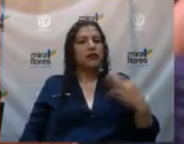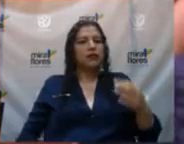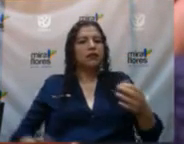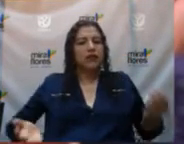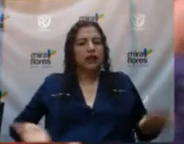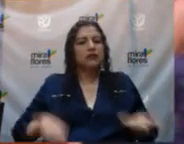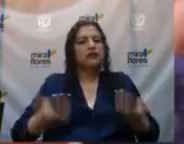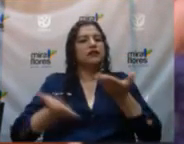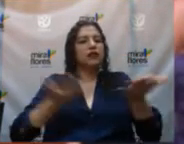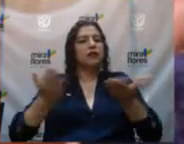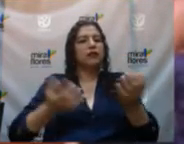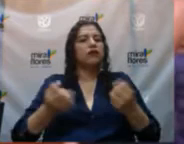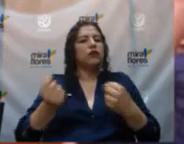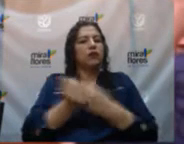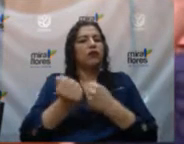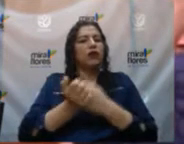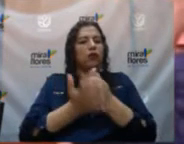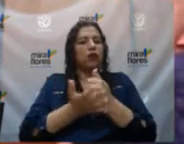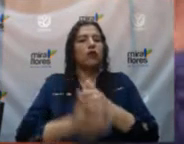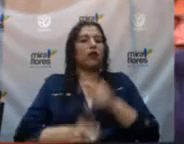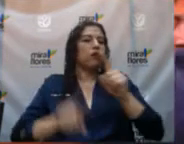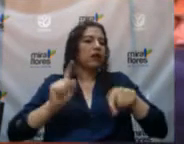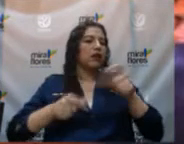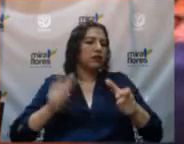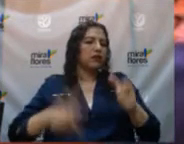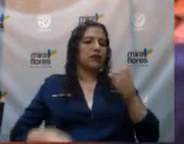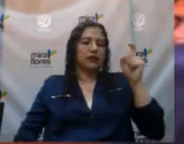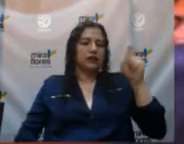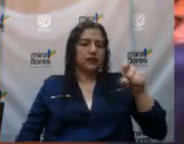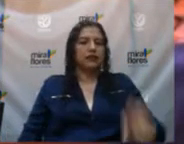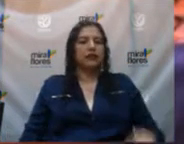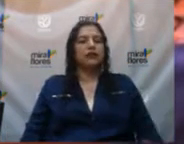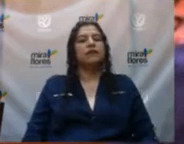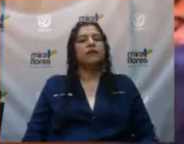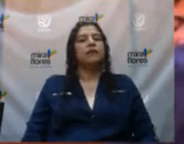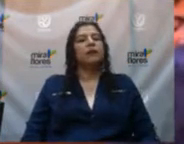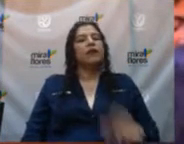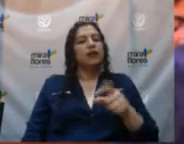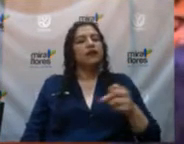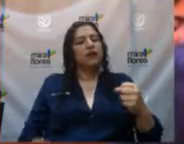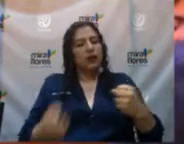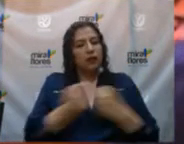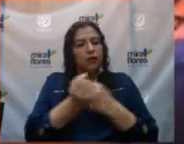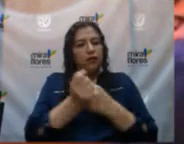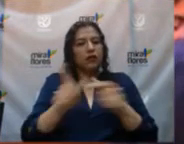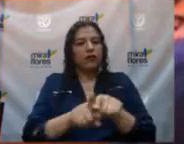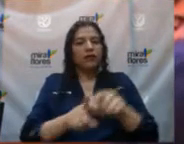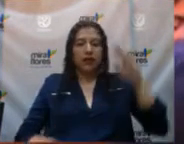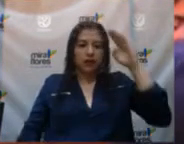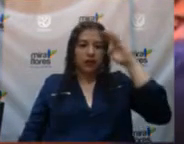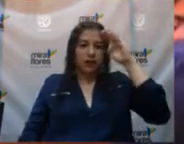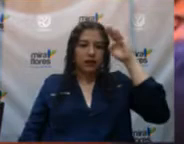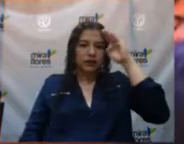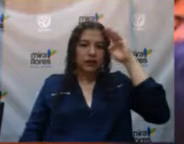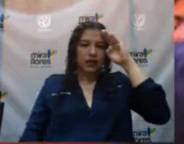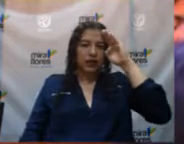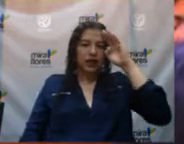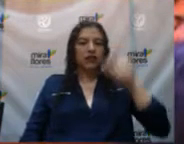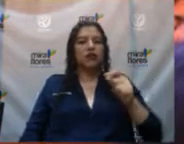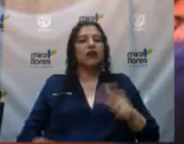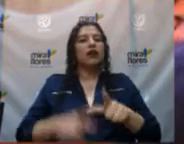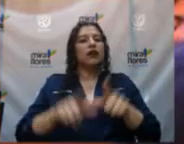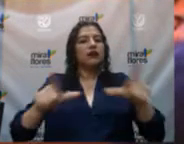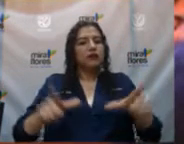a dar una mano en caso de necesidad. Esto y el apoyo de la Policía Nacional han hecho que nuestro